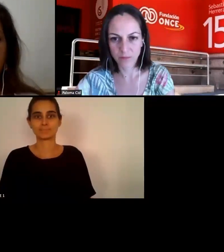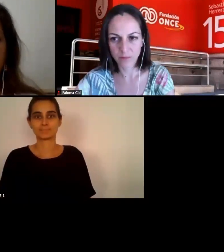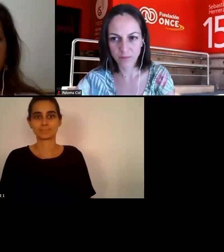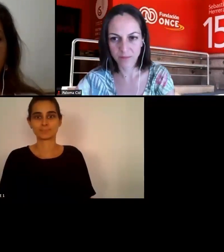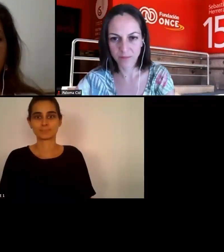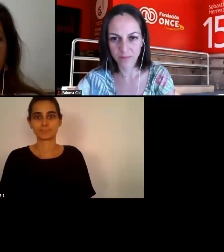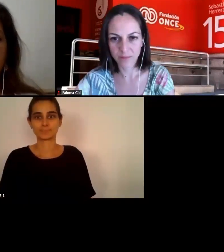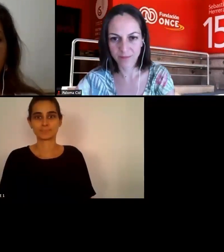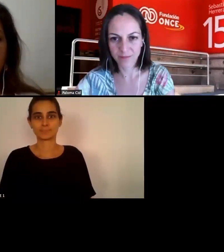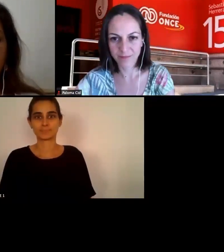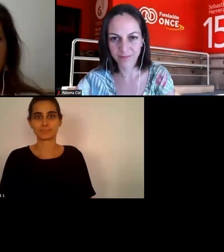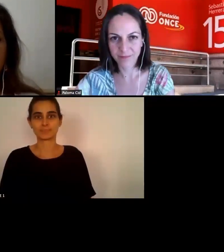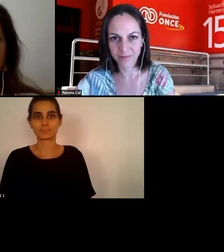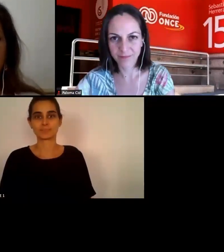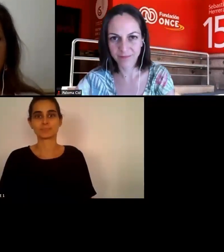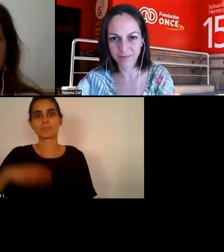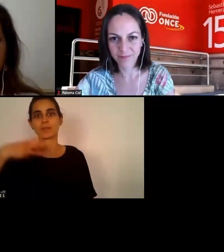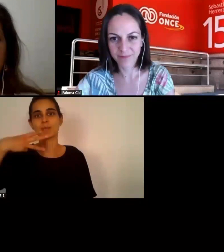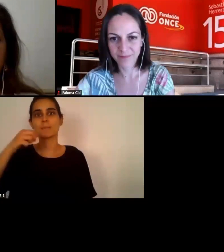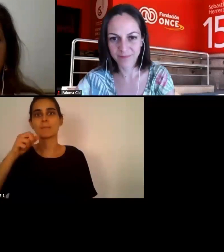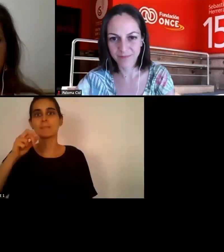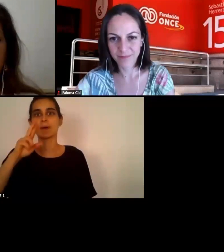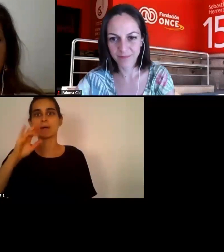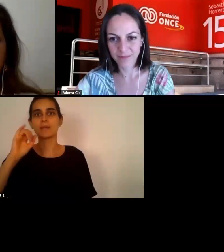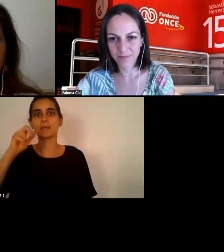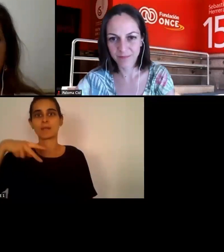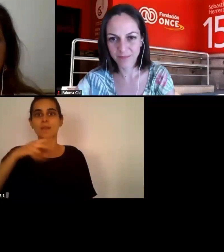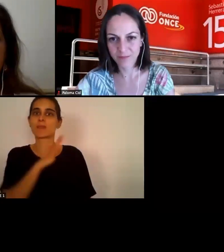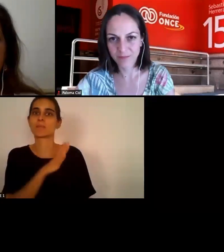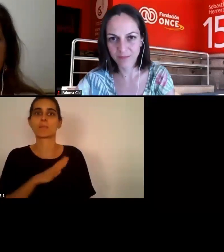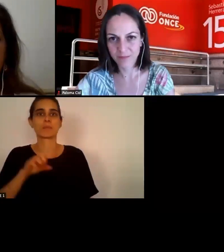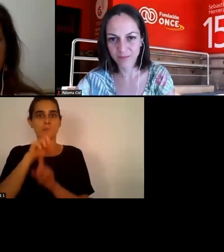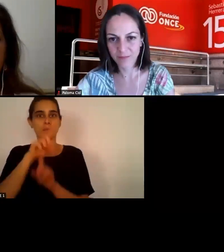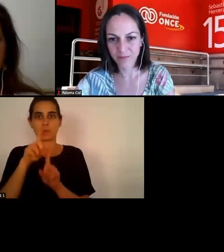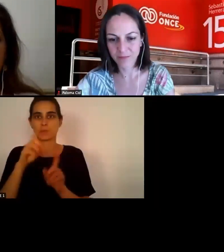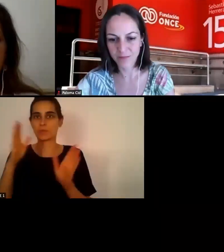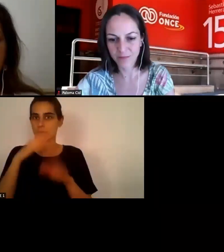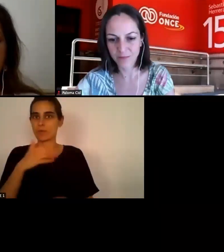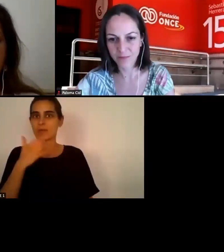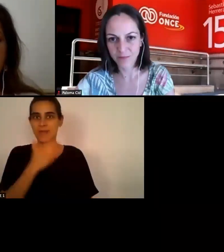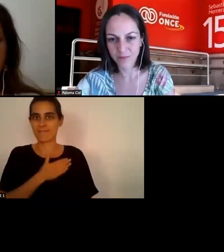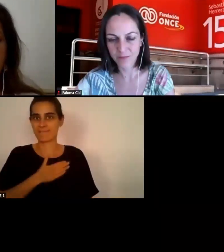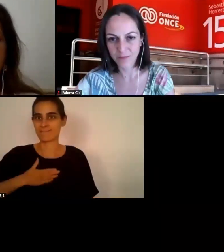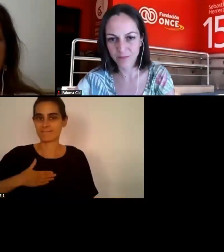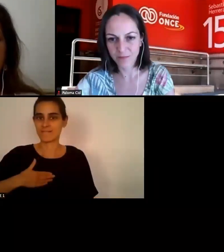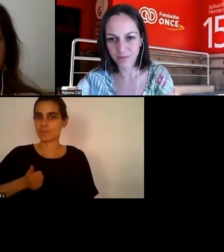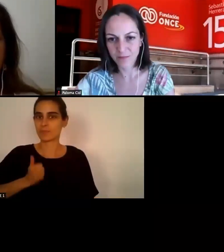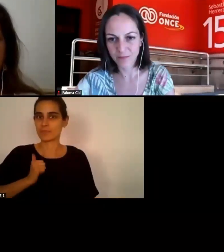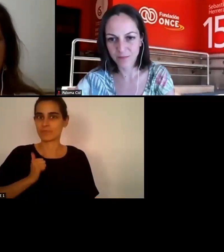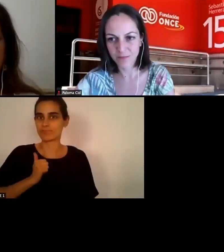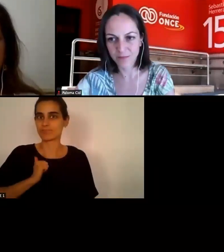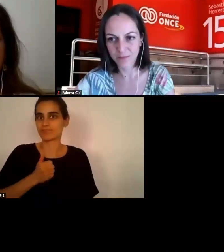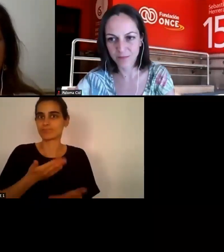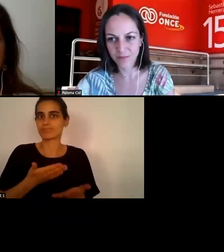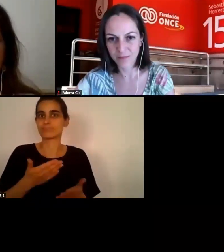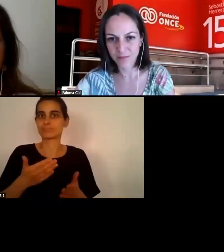Por el momento no hay ninguna pregunta. Si queréis ir escribiéndolas en el apartado de preguntas y respuestas, por favor.